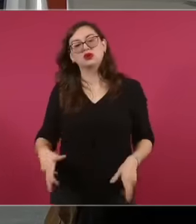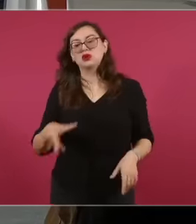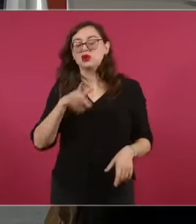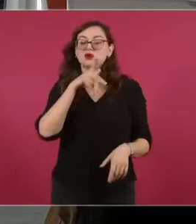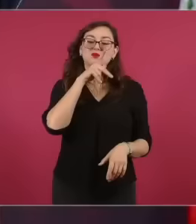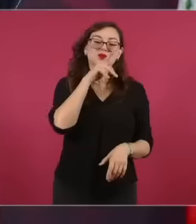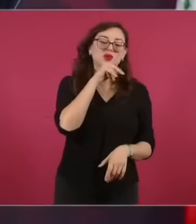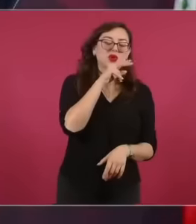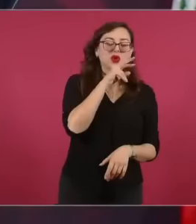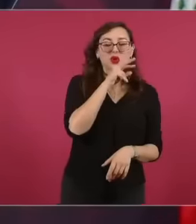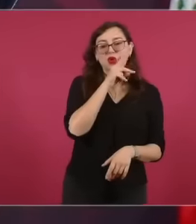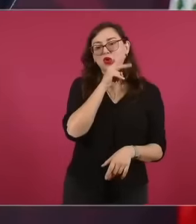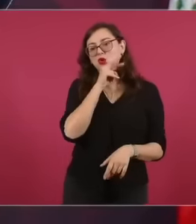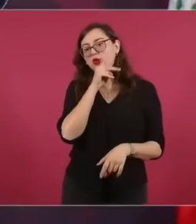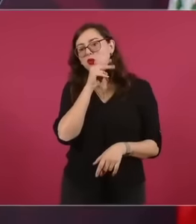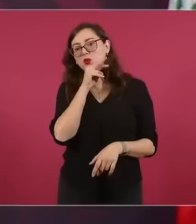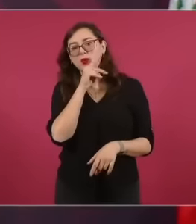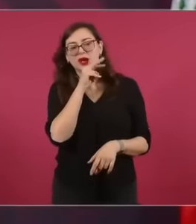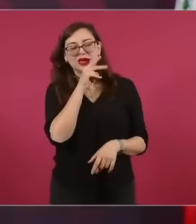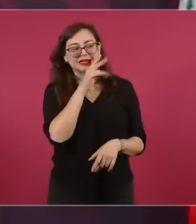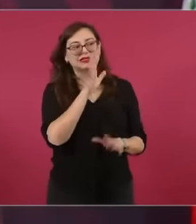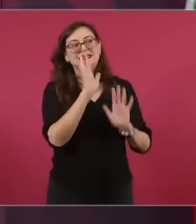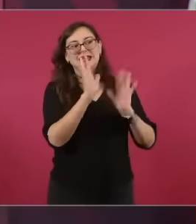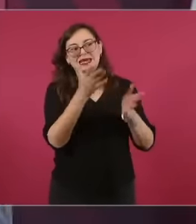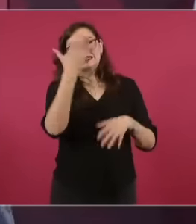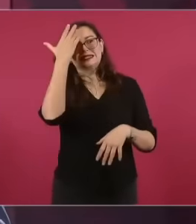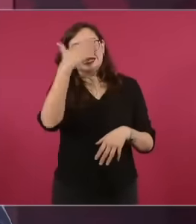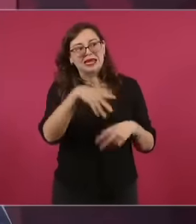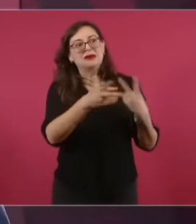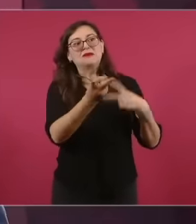porque ahí venían